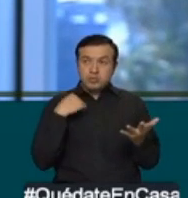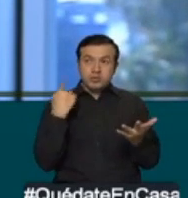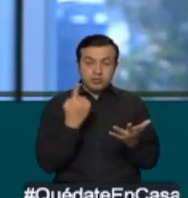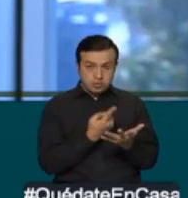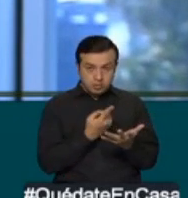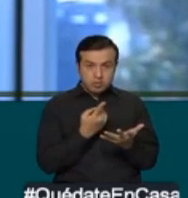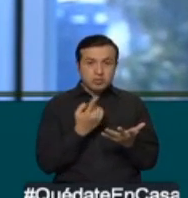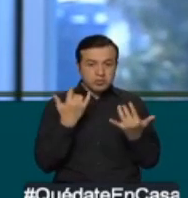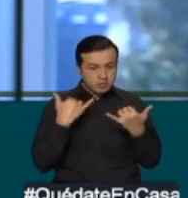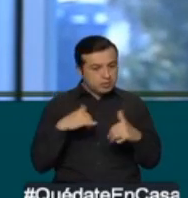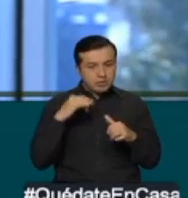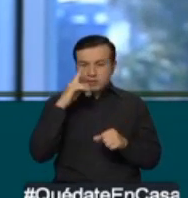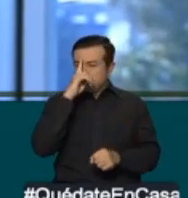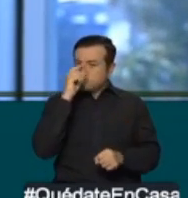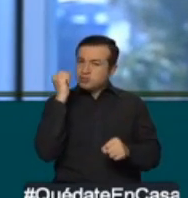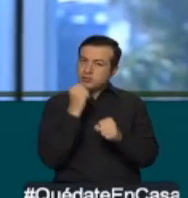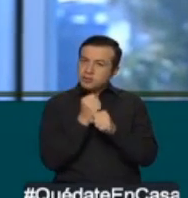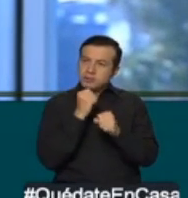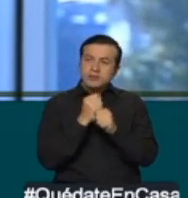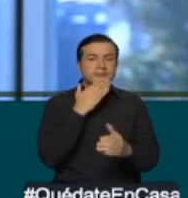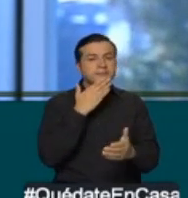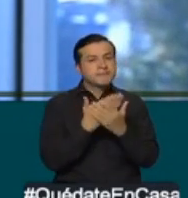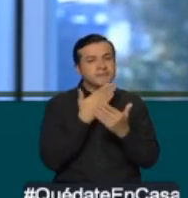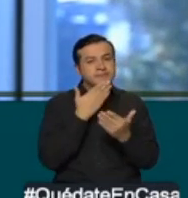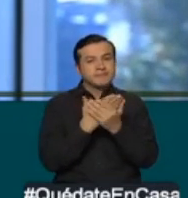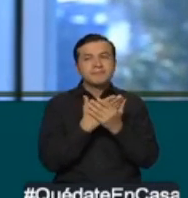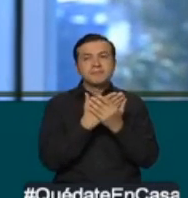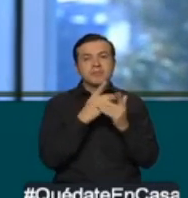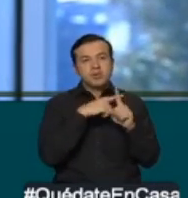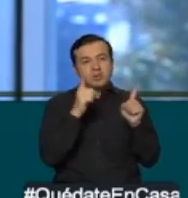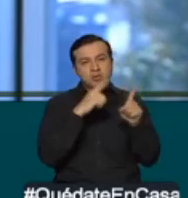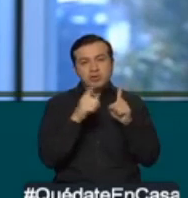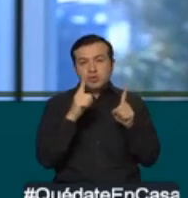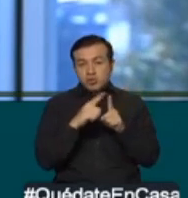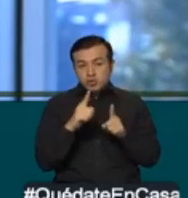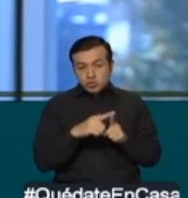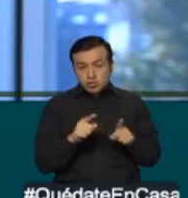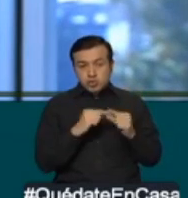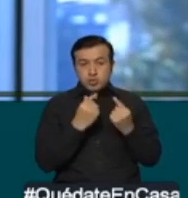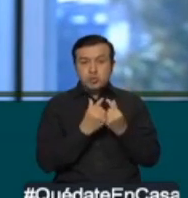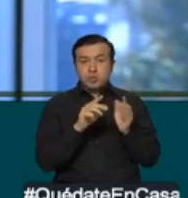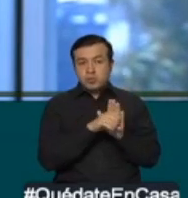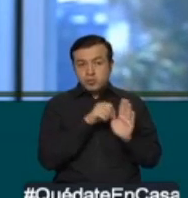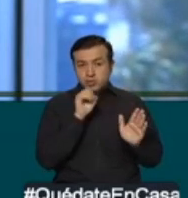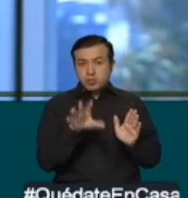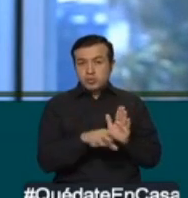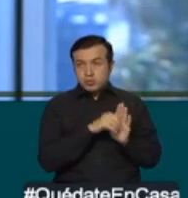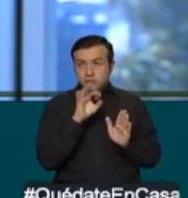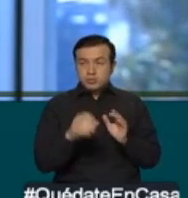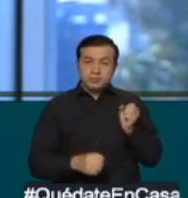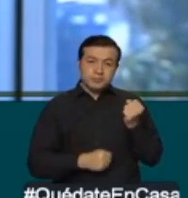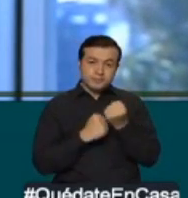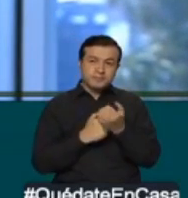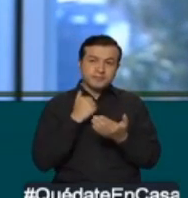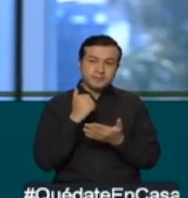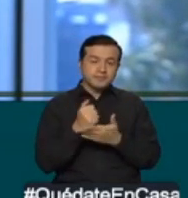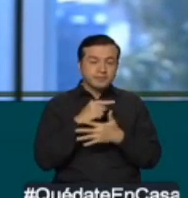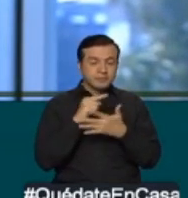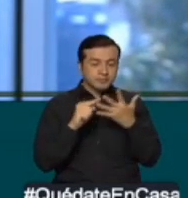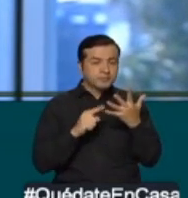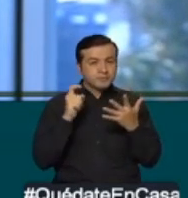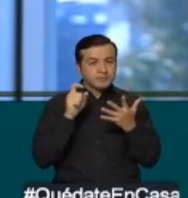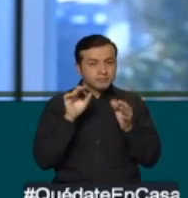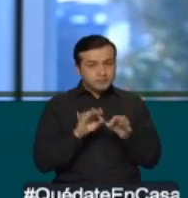nosotros estamos trabajando y agradecemos además a distintos sectores que han hecho donaciones para poder solventar varias de las